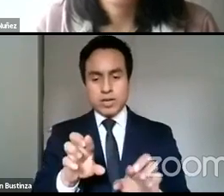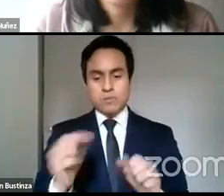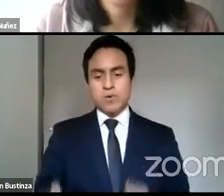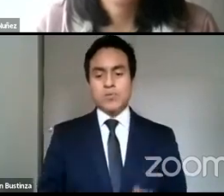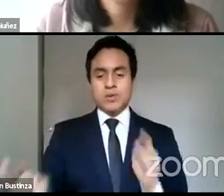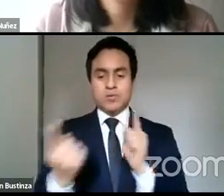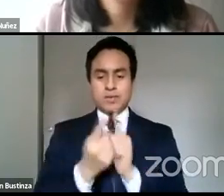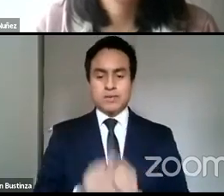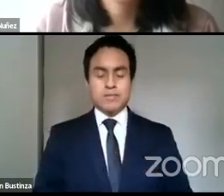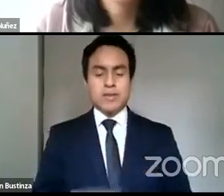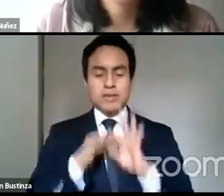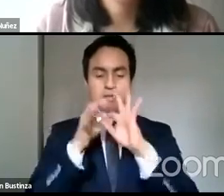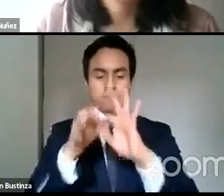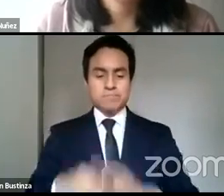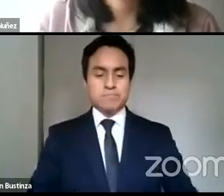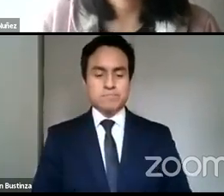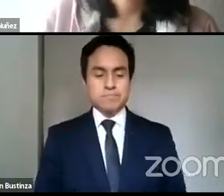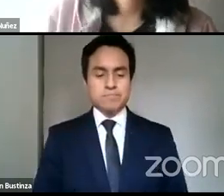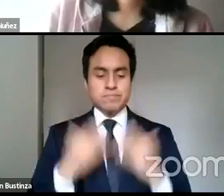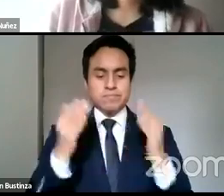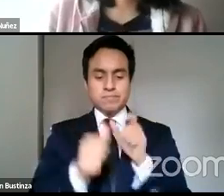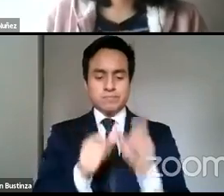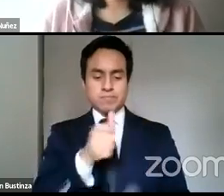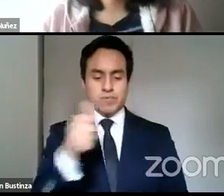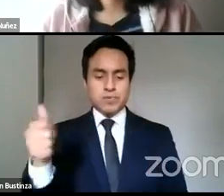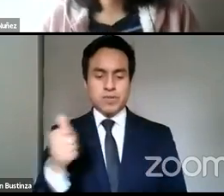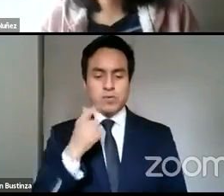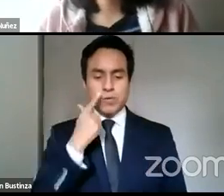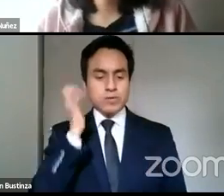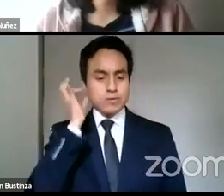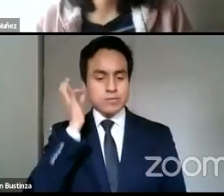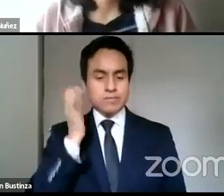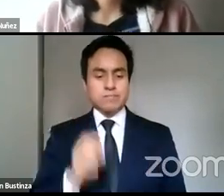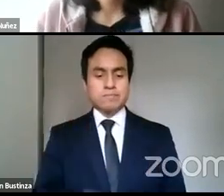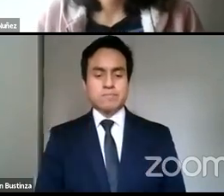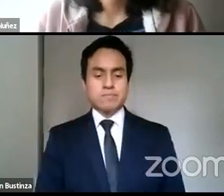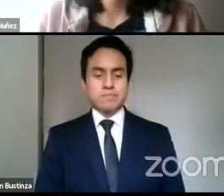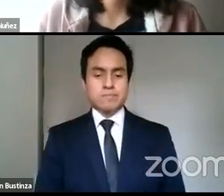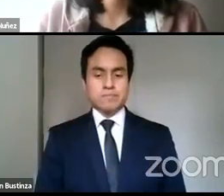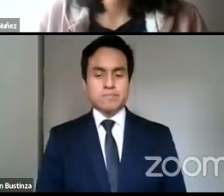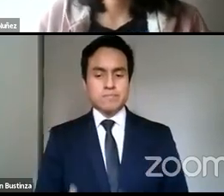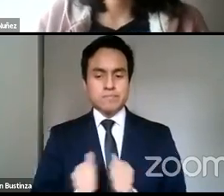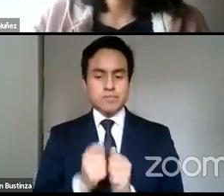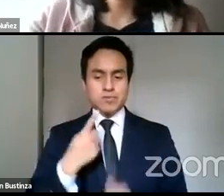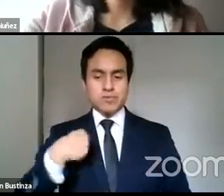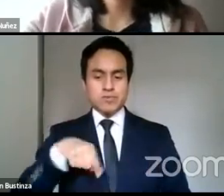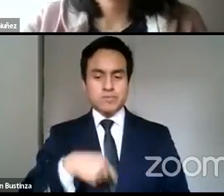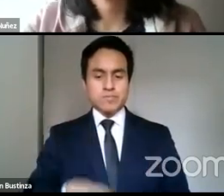encontrar. Muchas gracias. Saludos a todos y a todas Gracias. quienes estuvieron con nosotros.